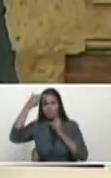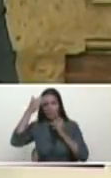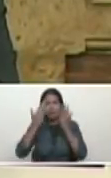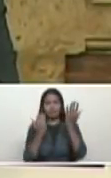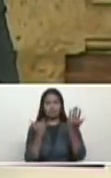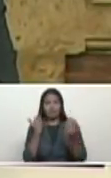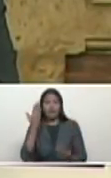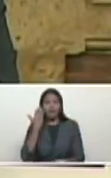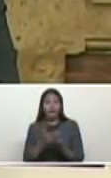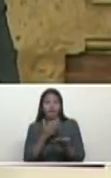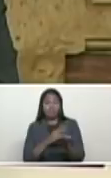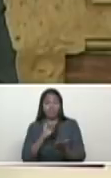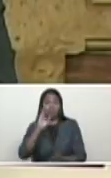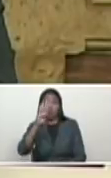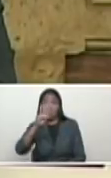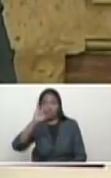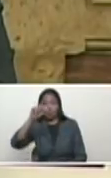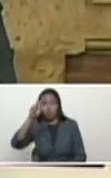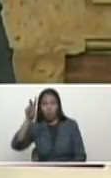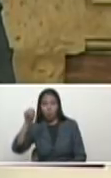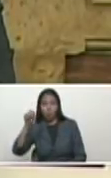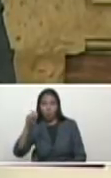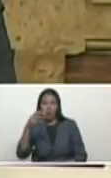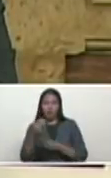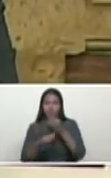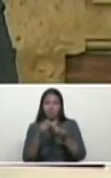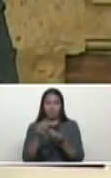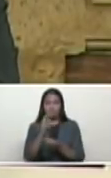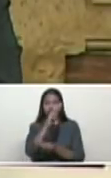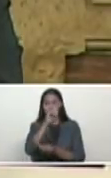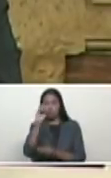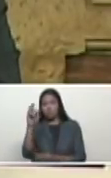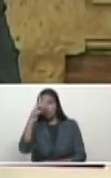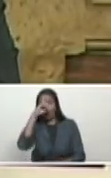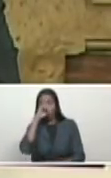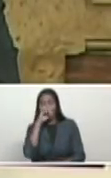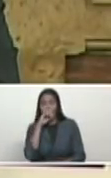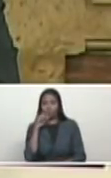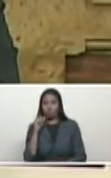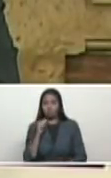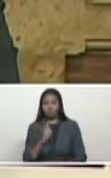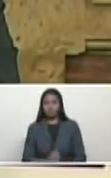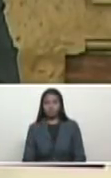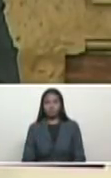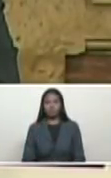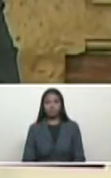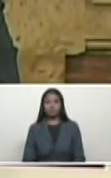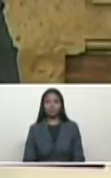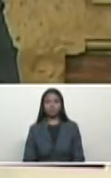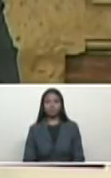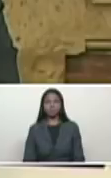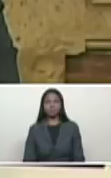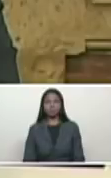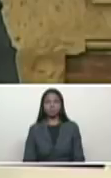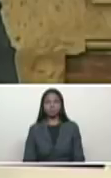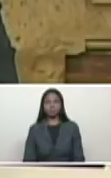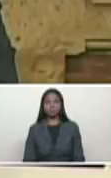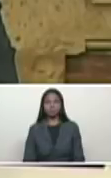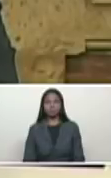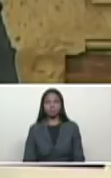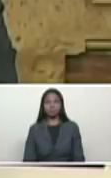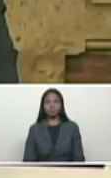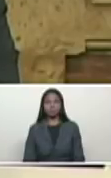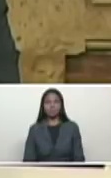junio también se están conmemorando los 200 años del paso del arauca por